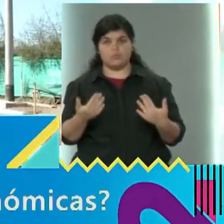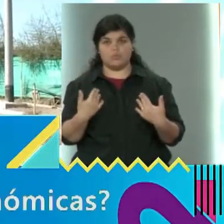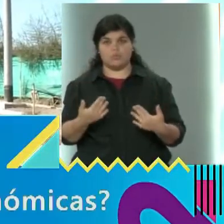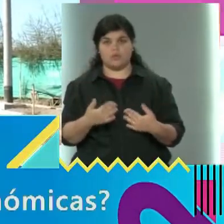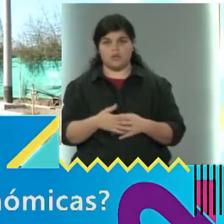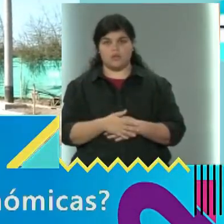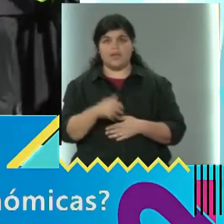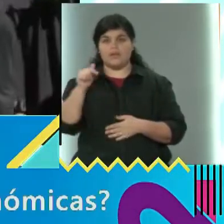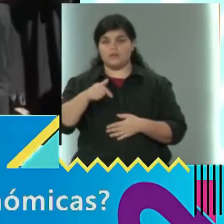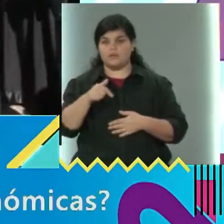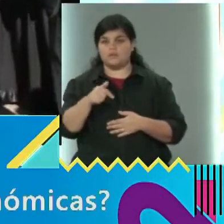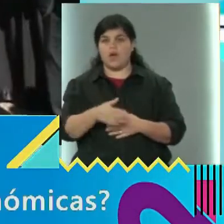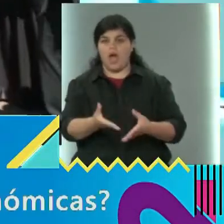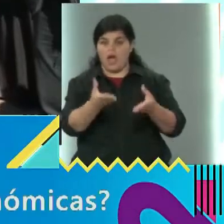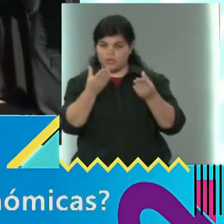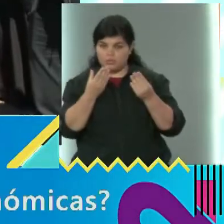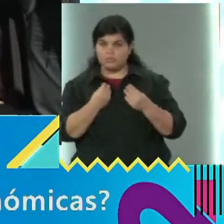sirven técnicamente, sirven